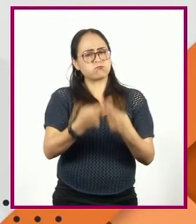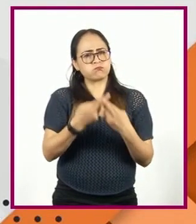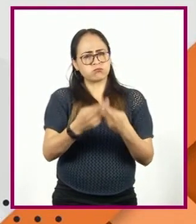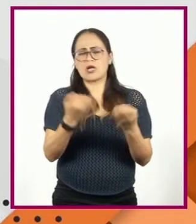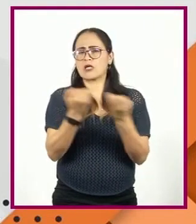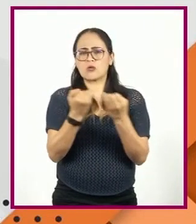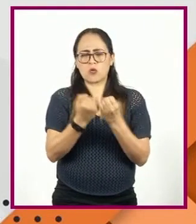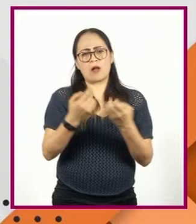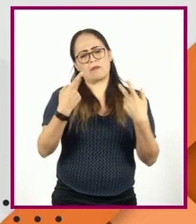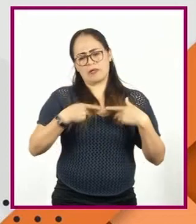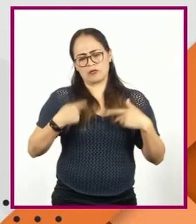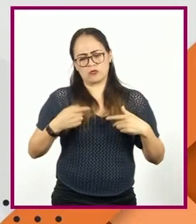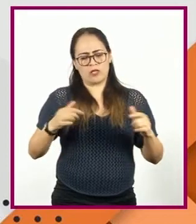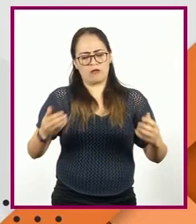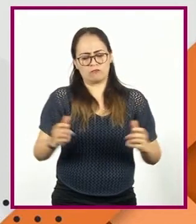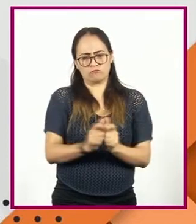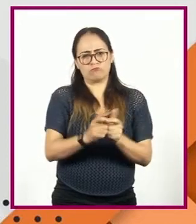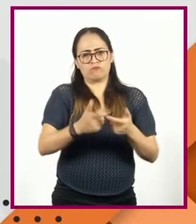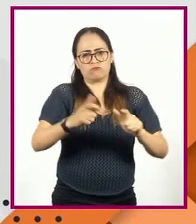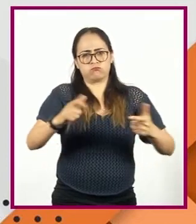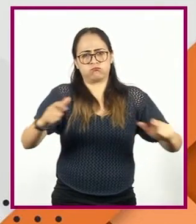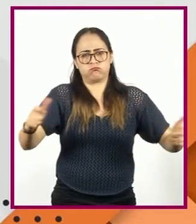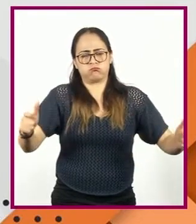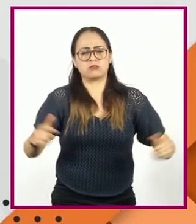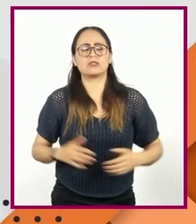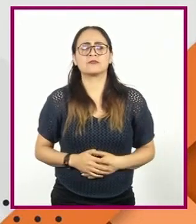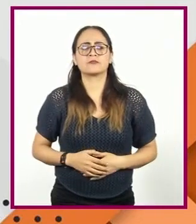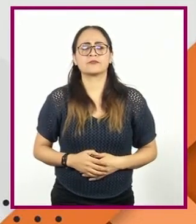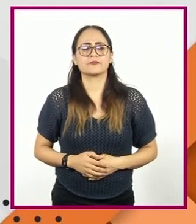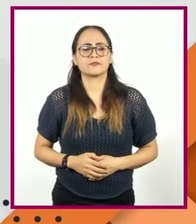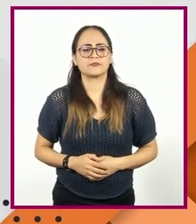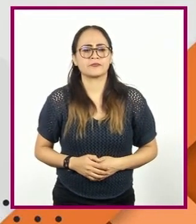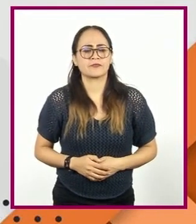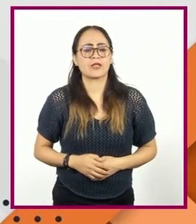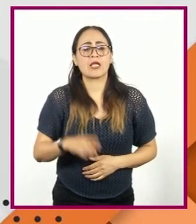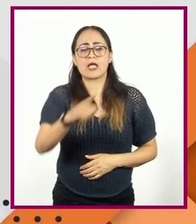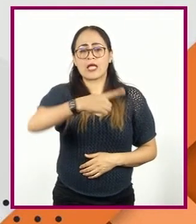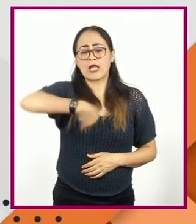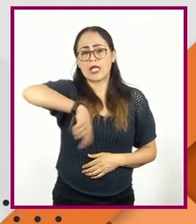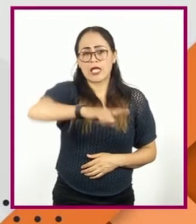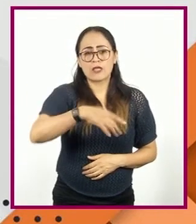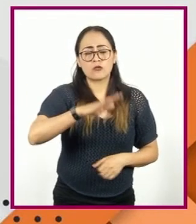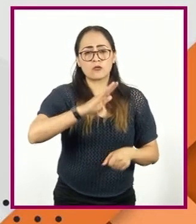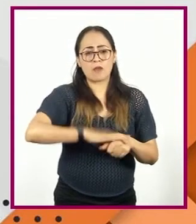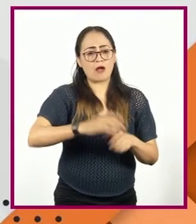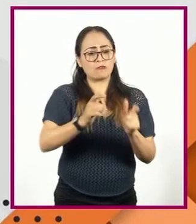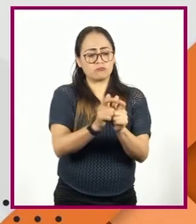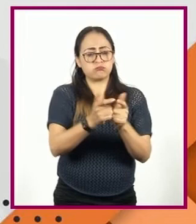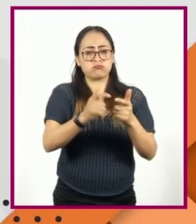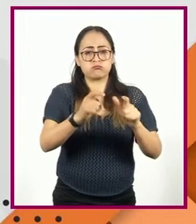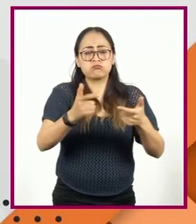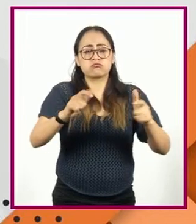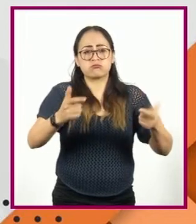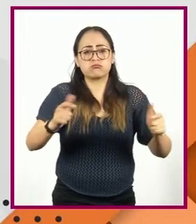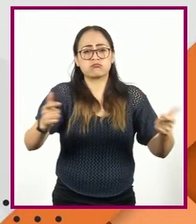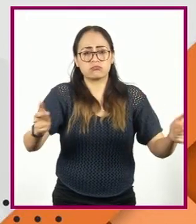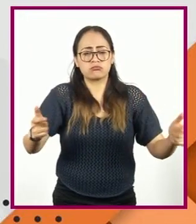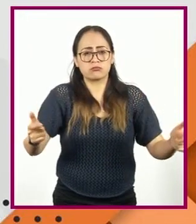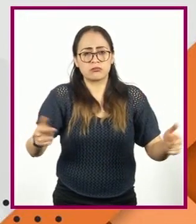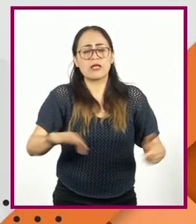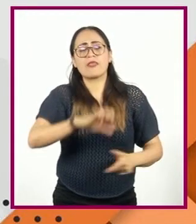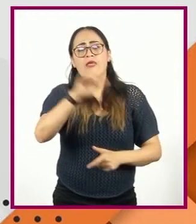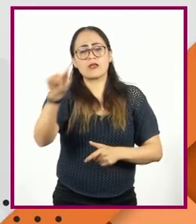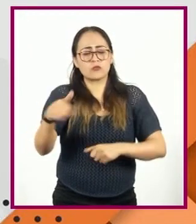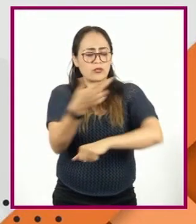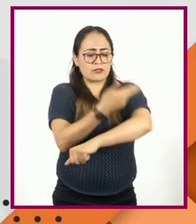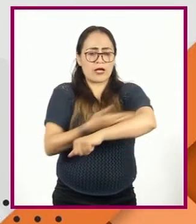de la población. Al volverse más grandes y complejas estas sociedades, se